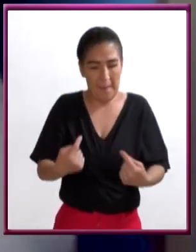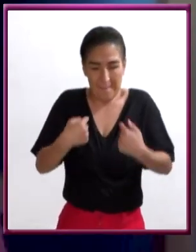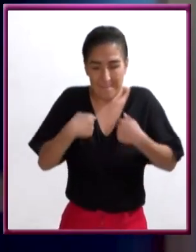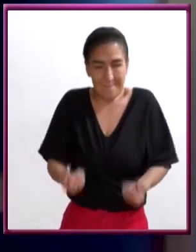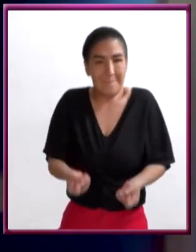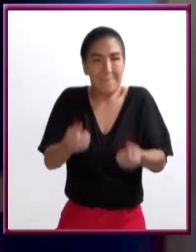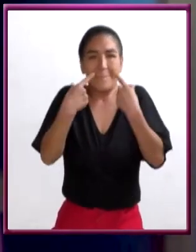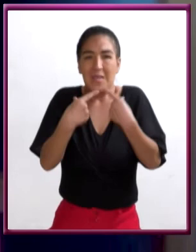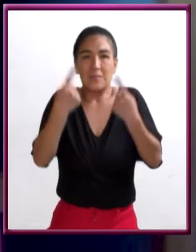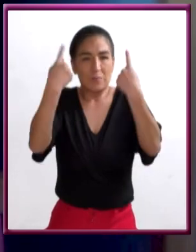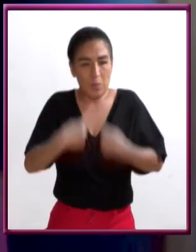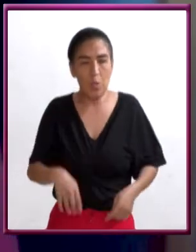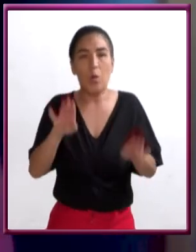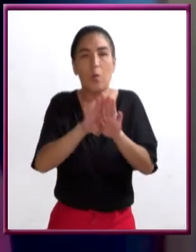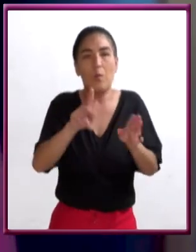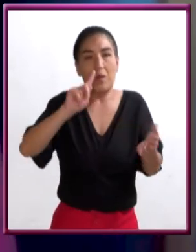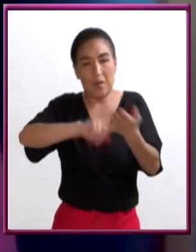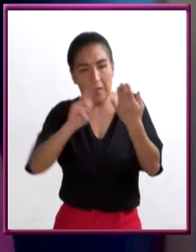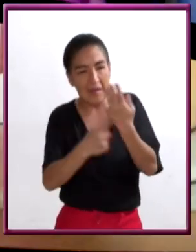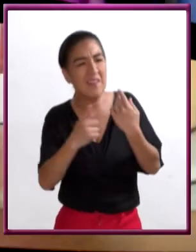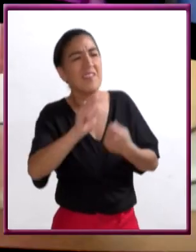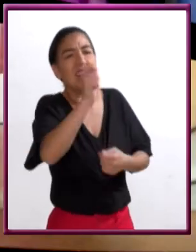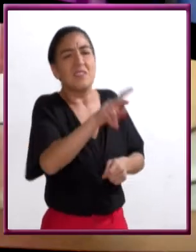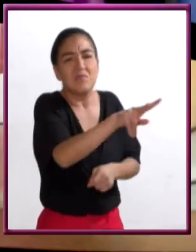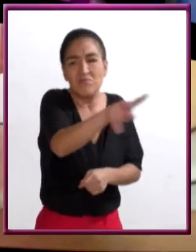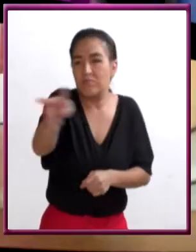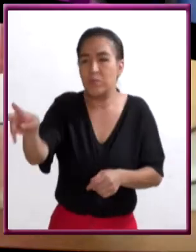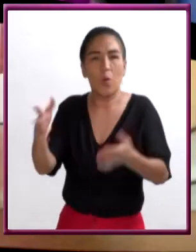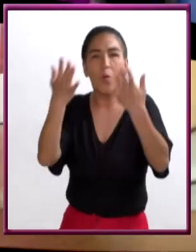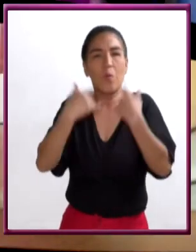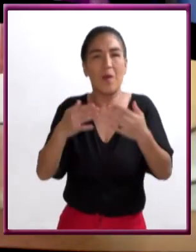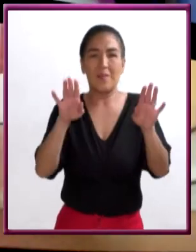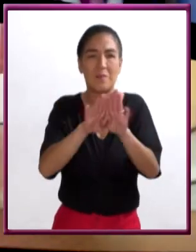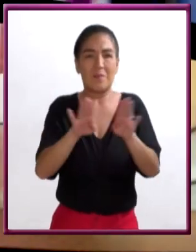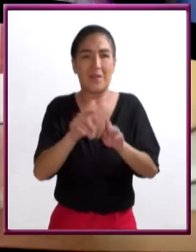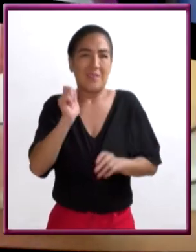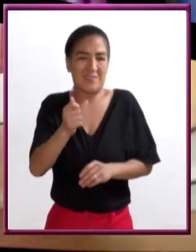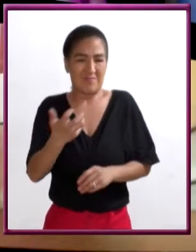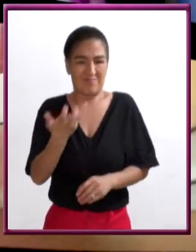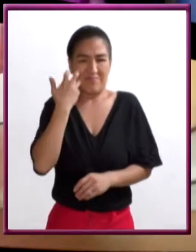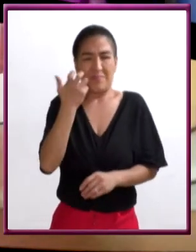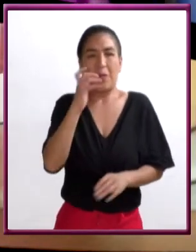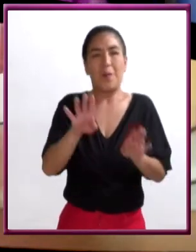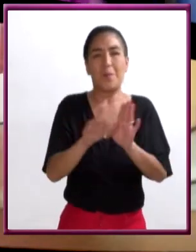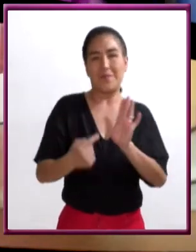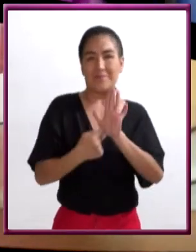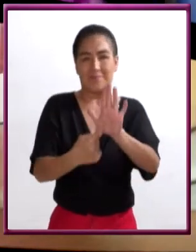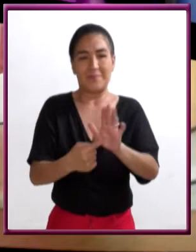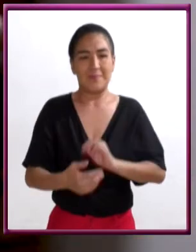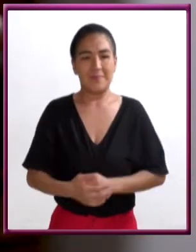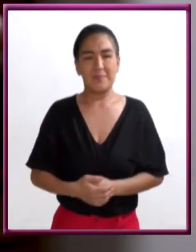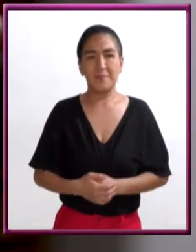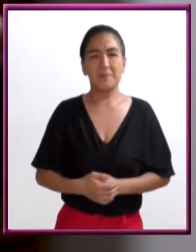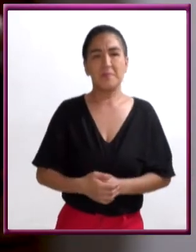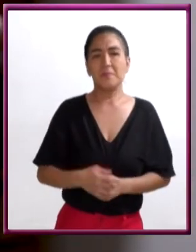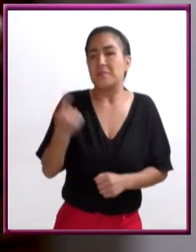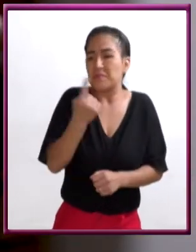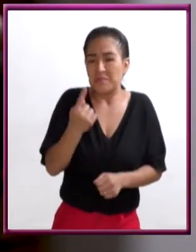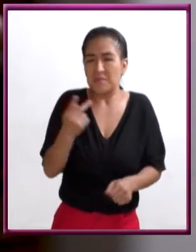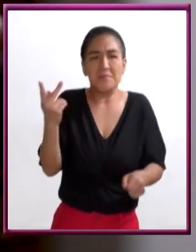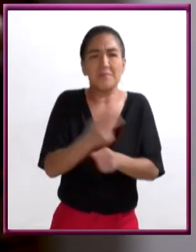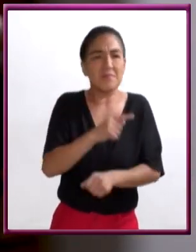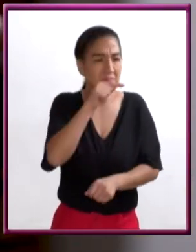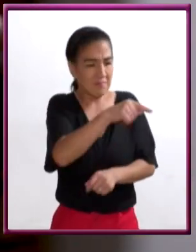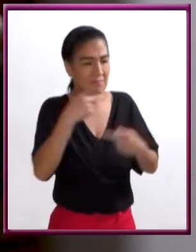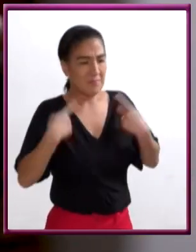sí mismos y no ven al otro, exageran demasiado sus propios méritos. ¿Y qué pasa con ellas